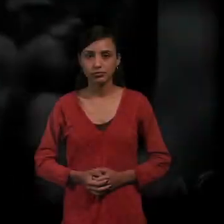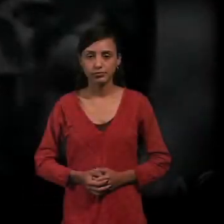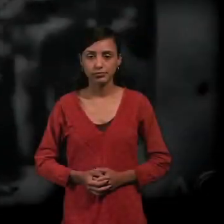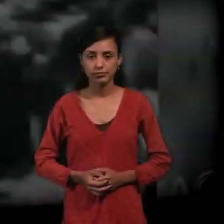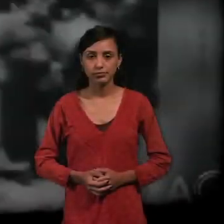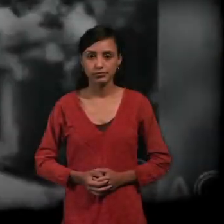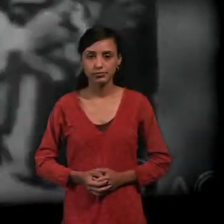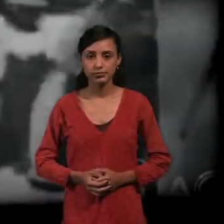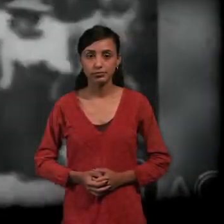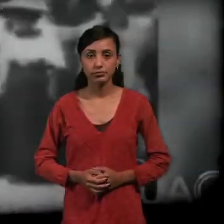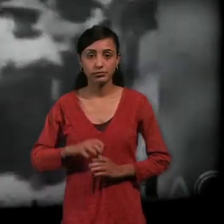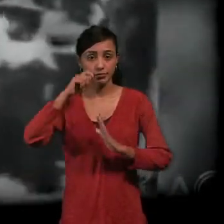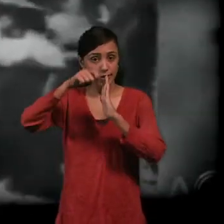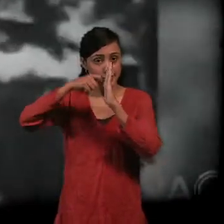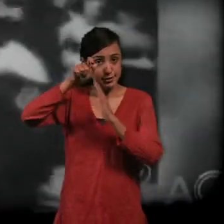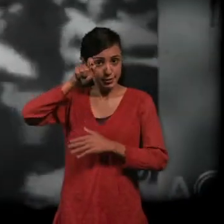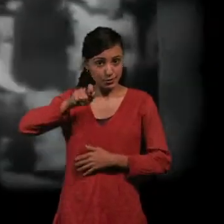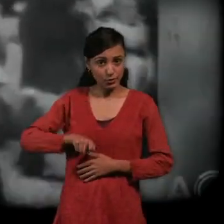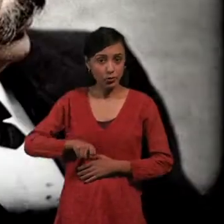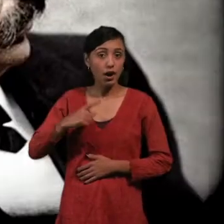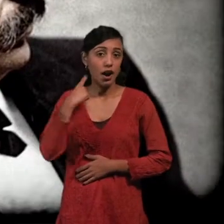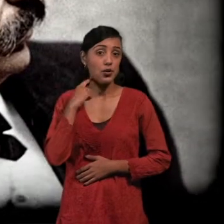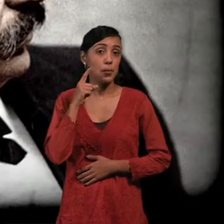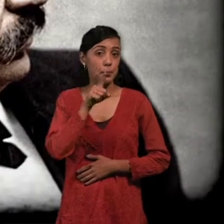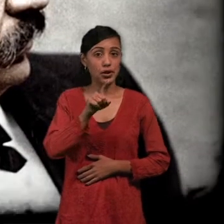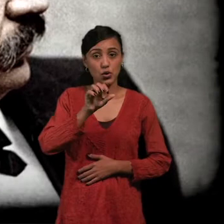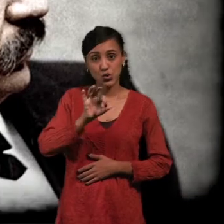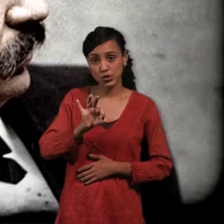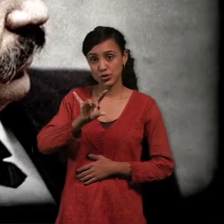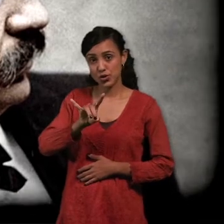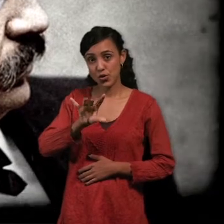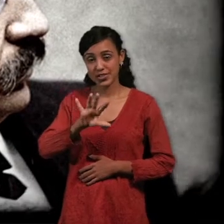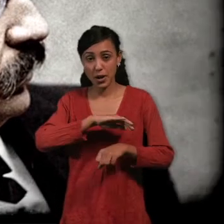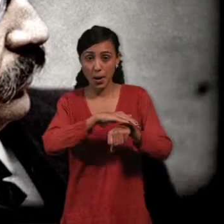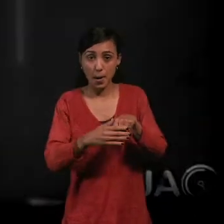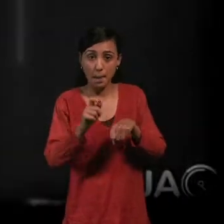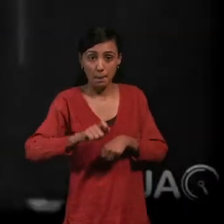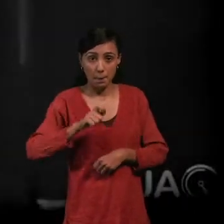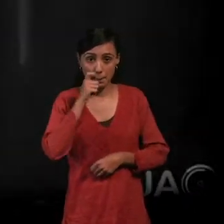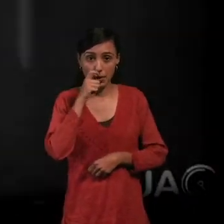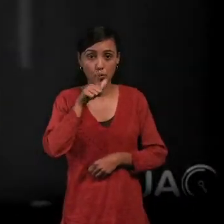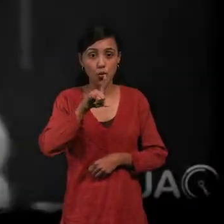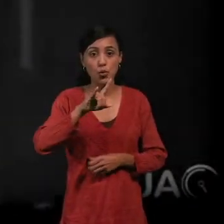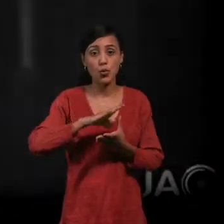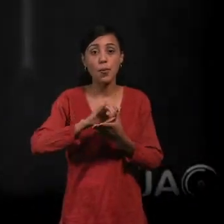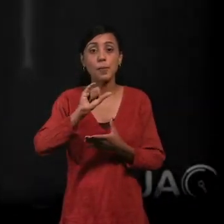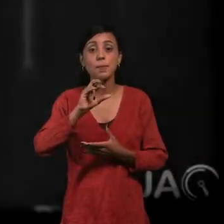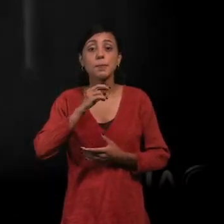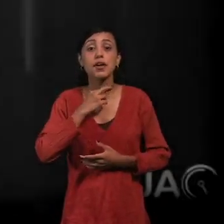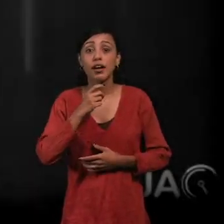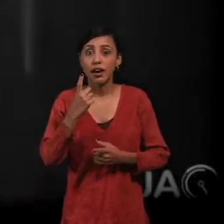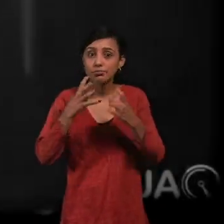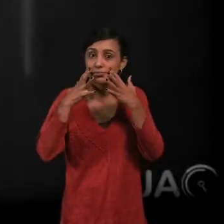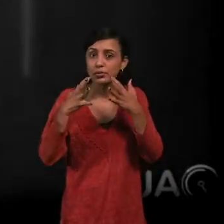La llegada del cinematógrafo, patentado en 1895 por los hermanos Lumière, fue un gran suceso. Un